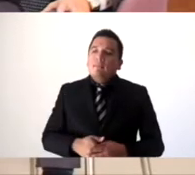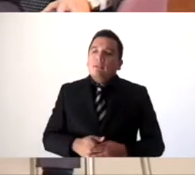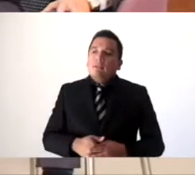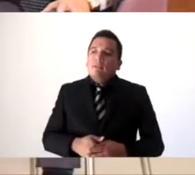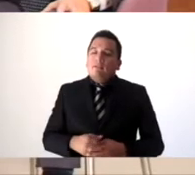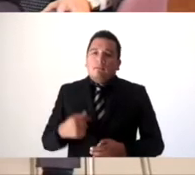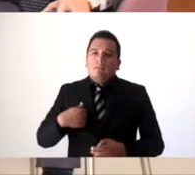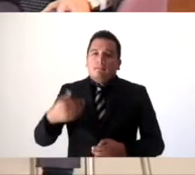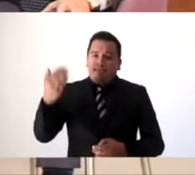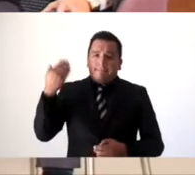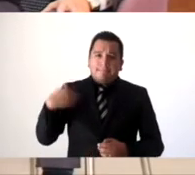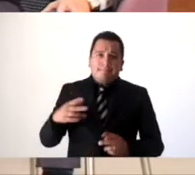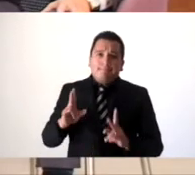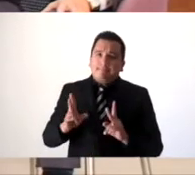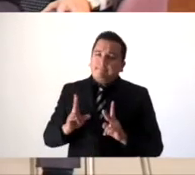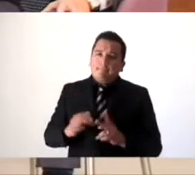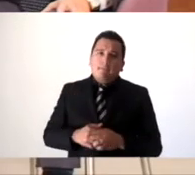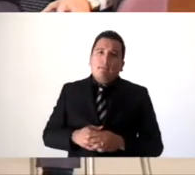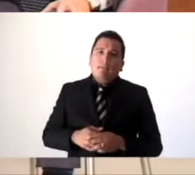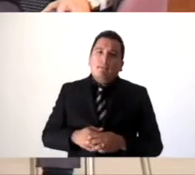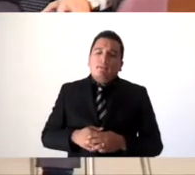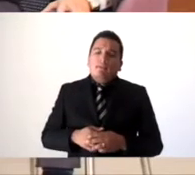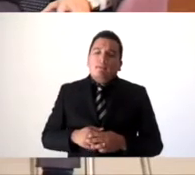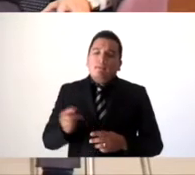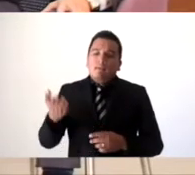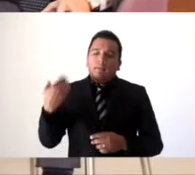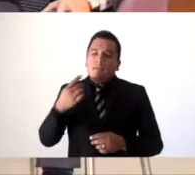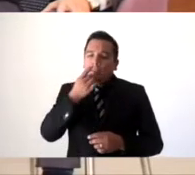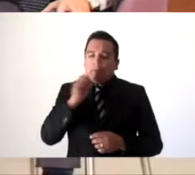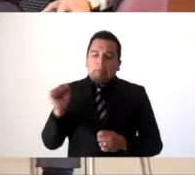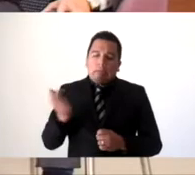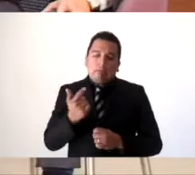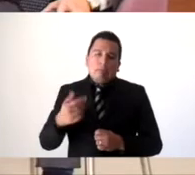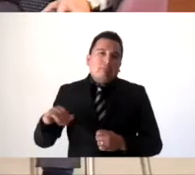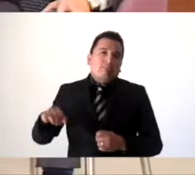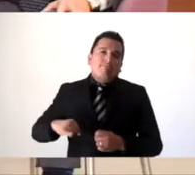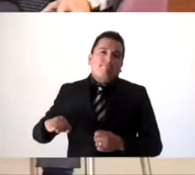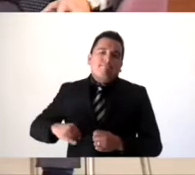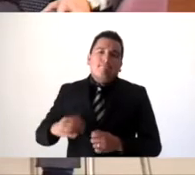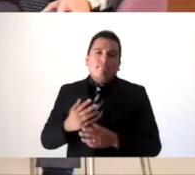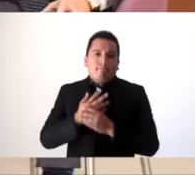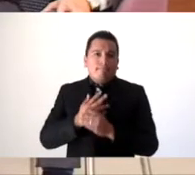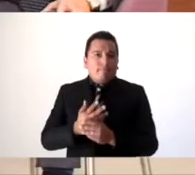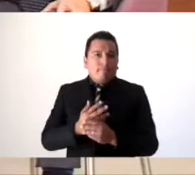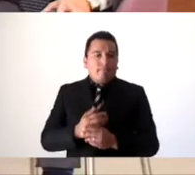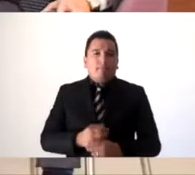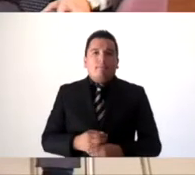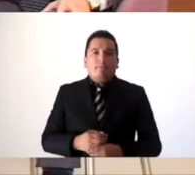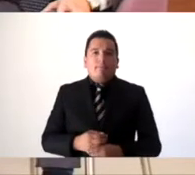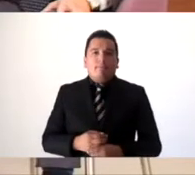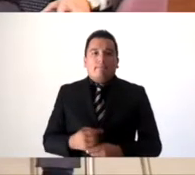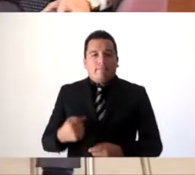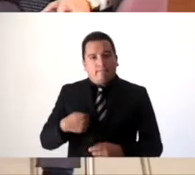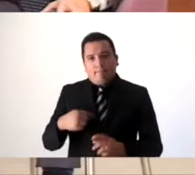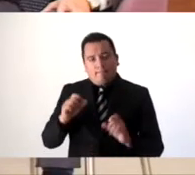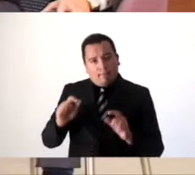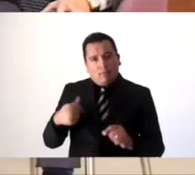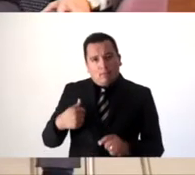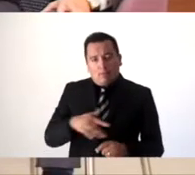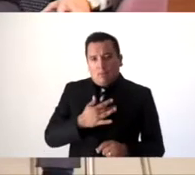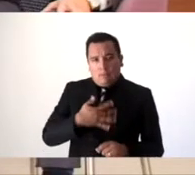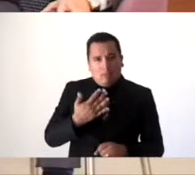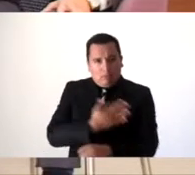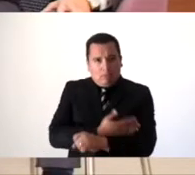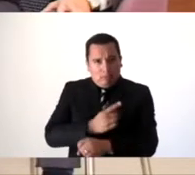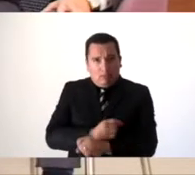hace tiempo, cuando yo platicaba también con un experto, él dijo algo que se me quedó muy grabado y que